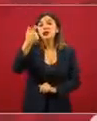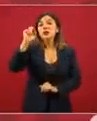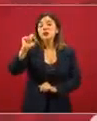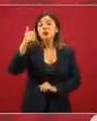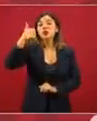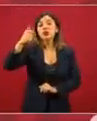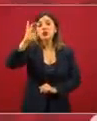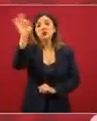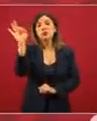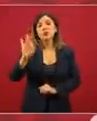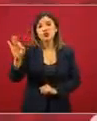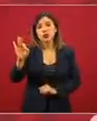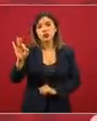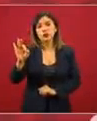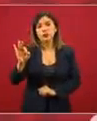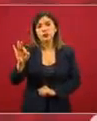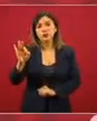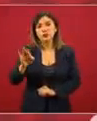7.6%